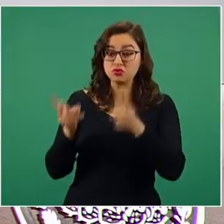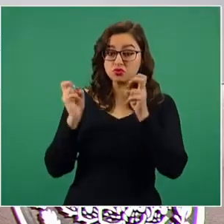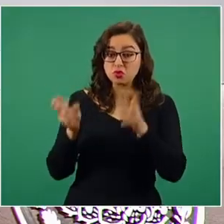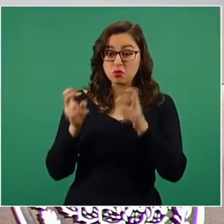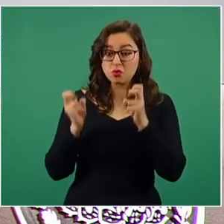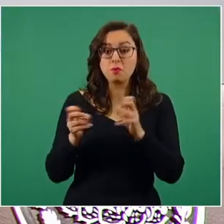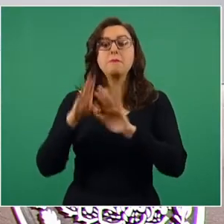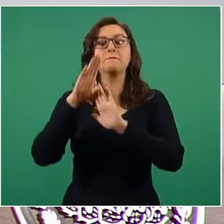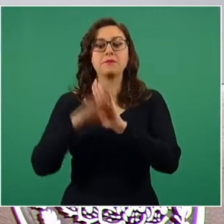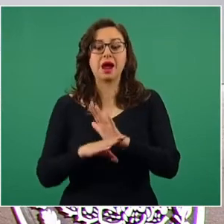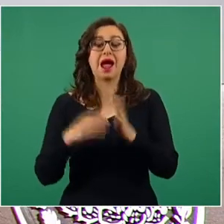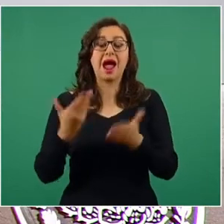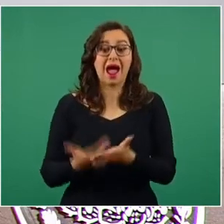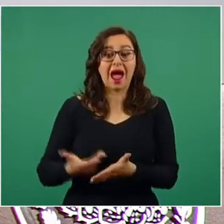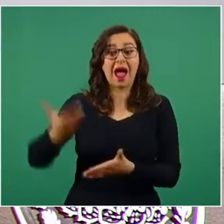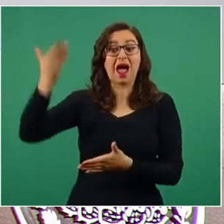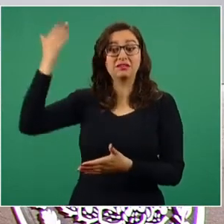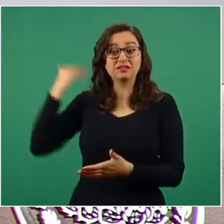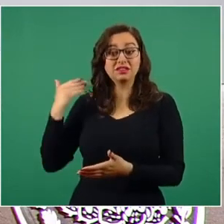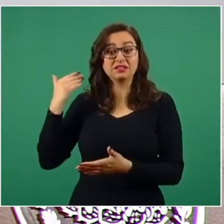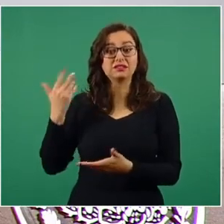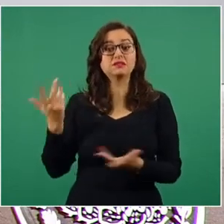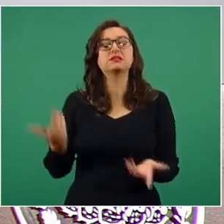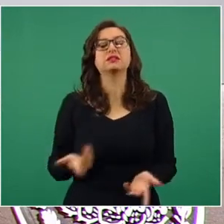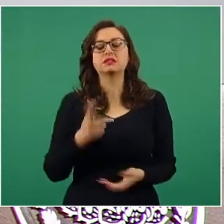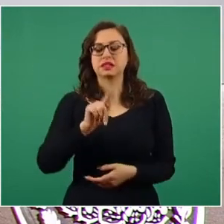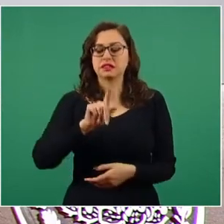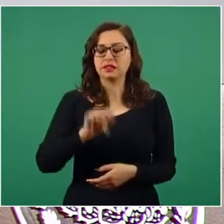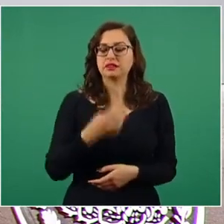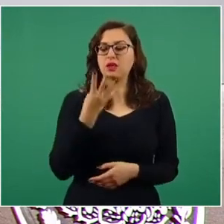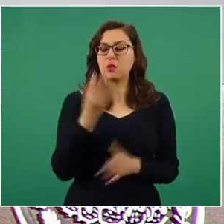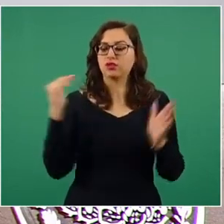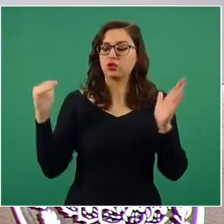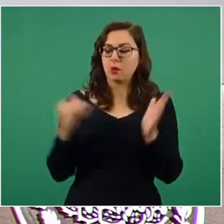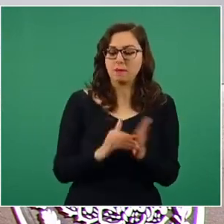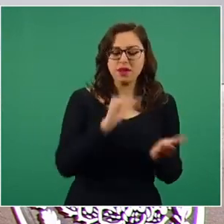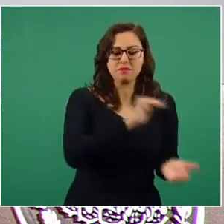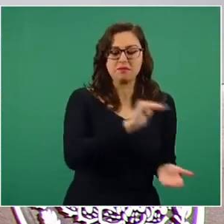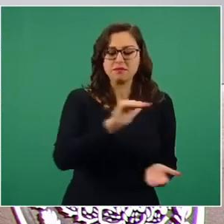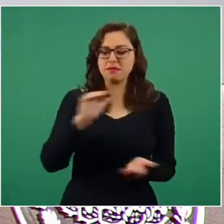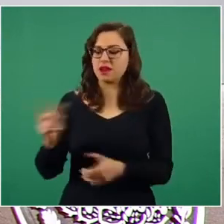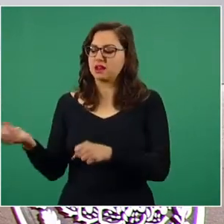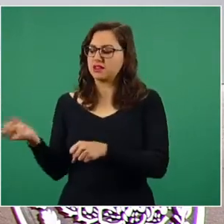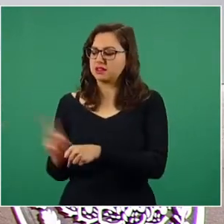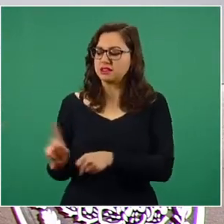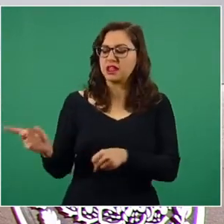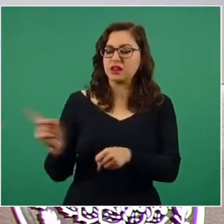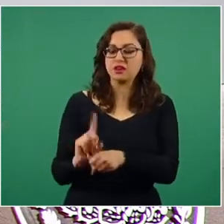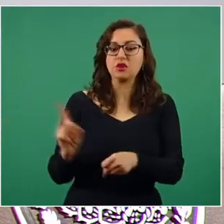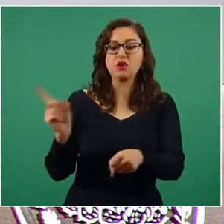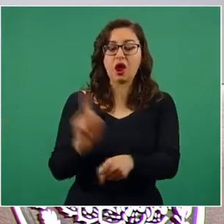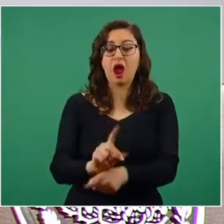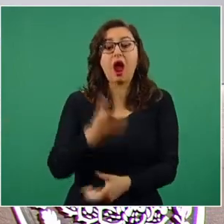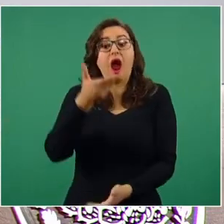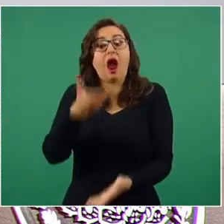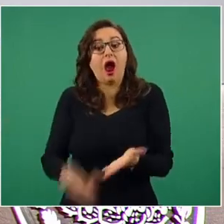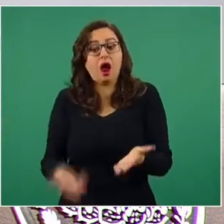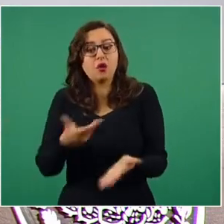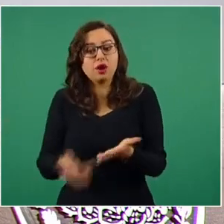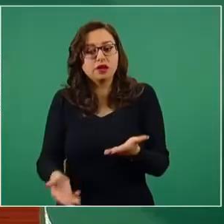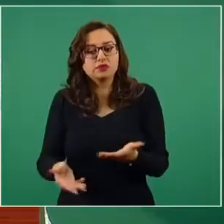era de 74 mil barriles diarios, cifra que para enero de 2021 descendió